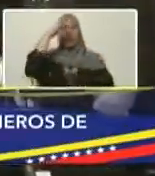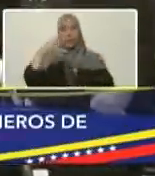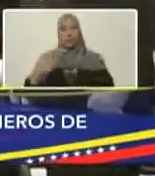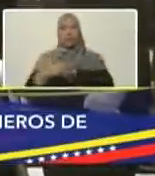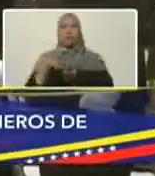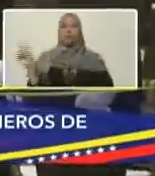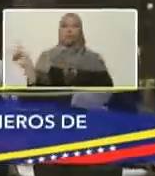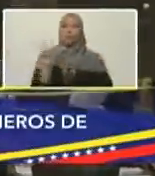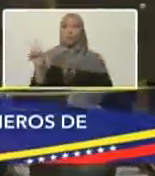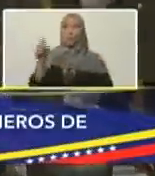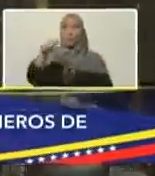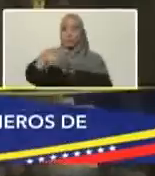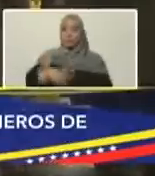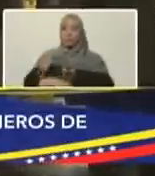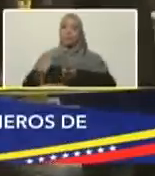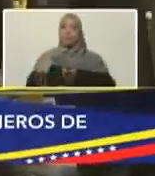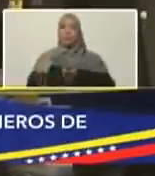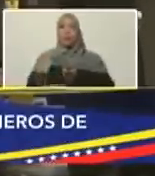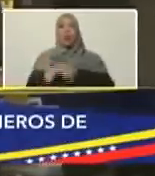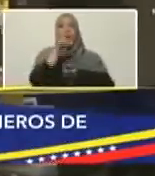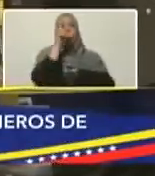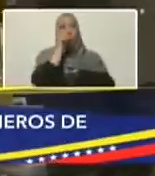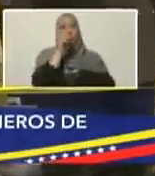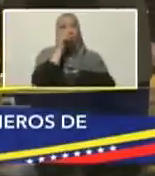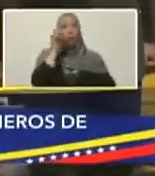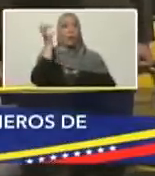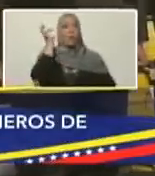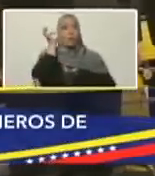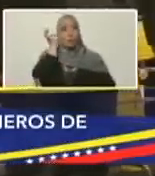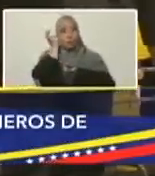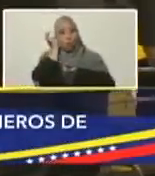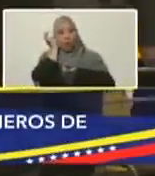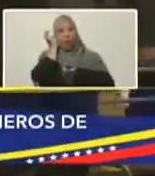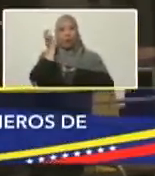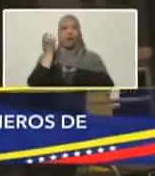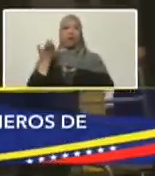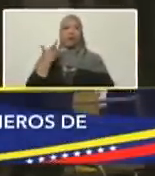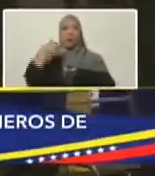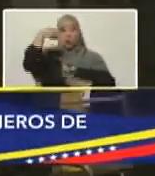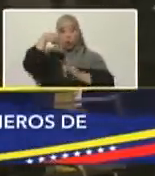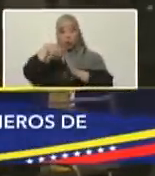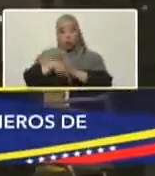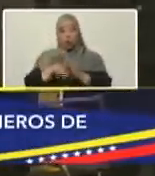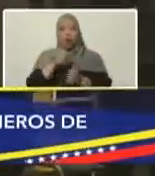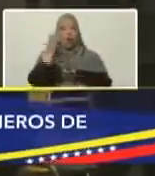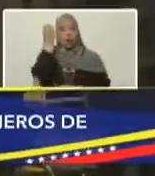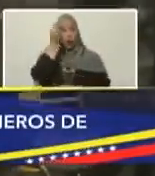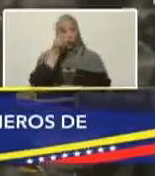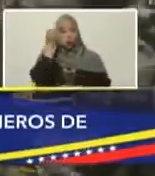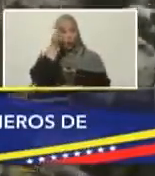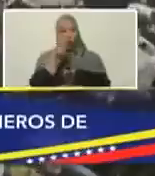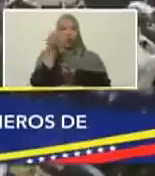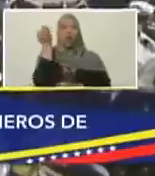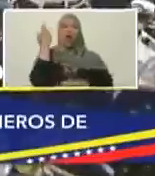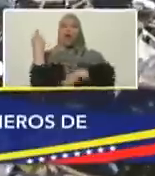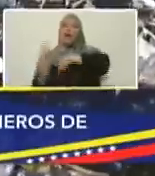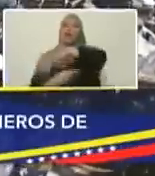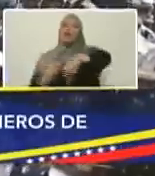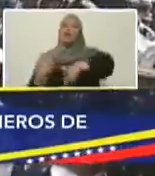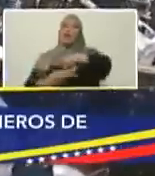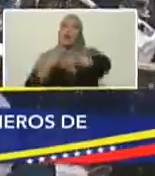de Venezuela. Hombres y mujeres, ejemplos de lealtad con profunda conciencia